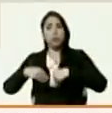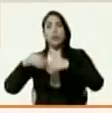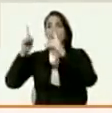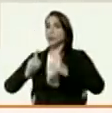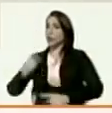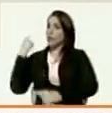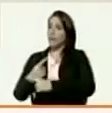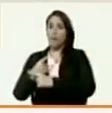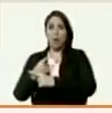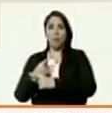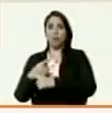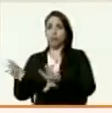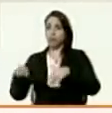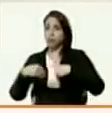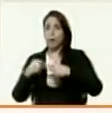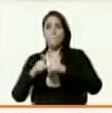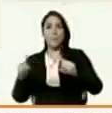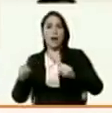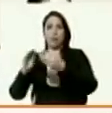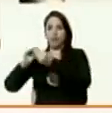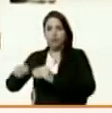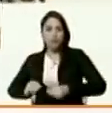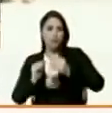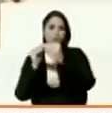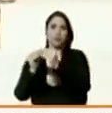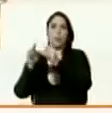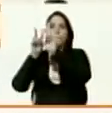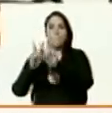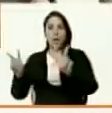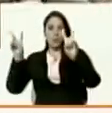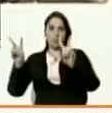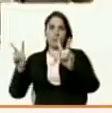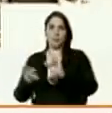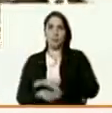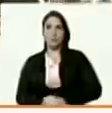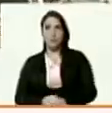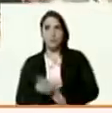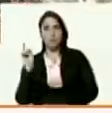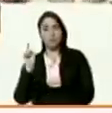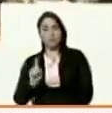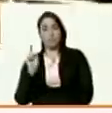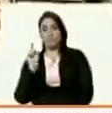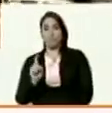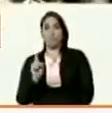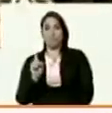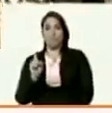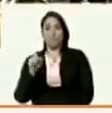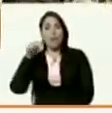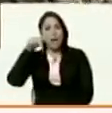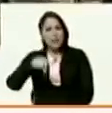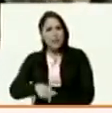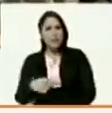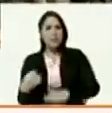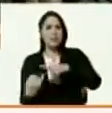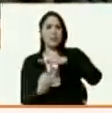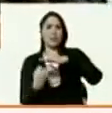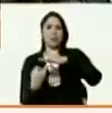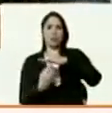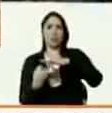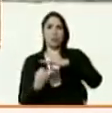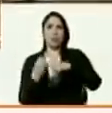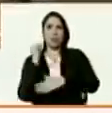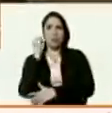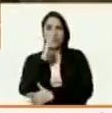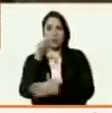que tomar para que se restablezca la paz necesaria aquí en las instalaciones de esta Asamblea